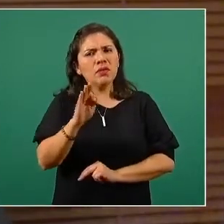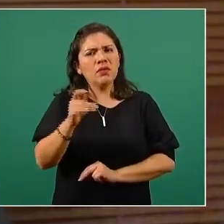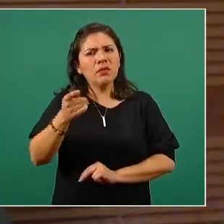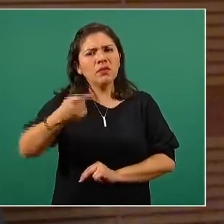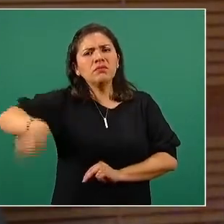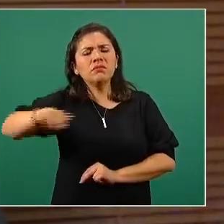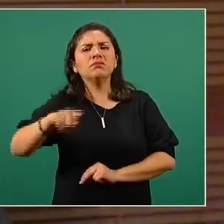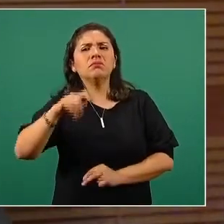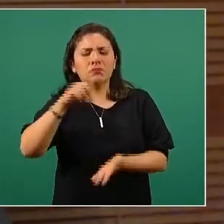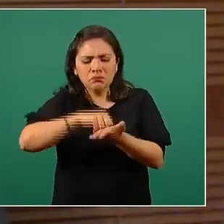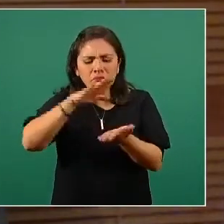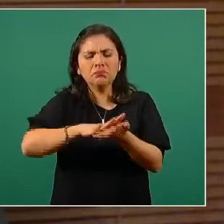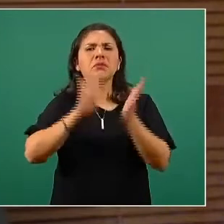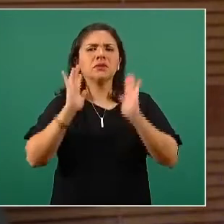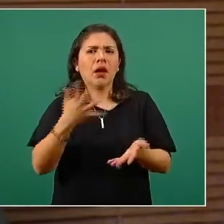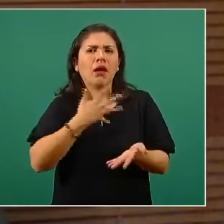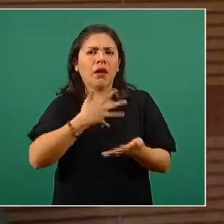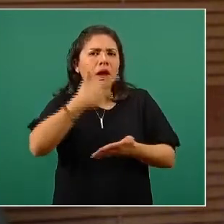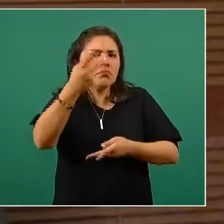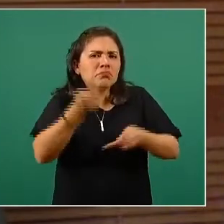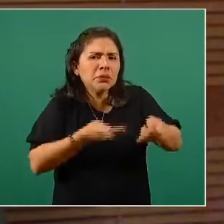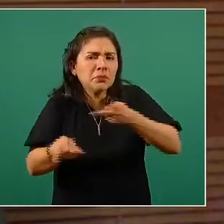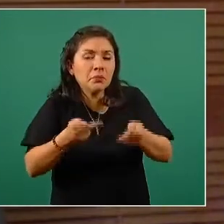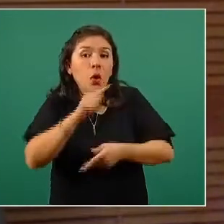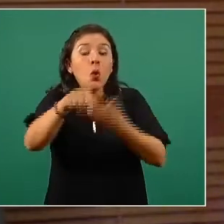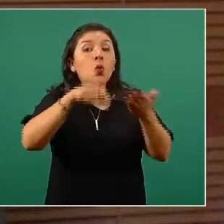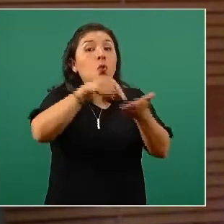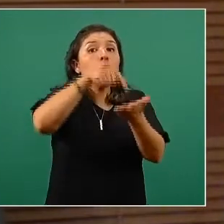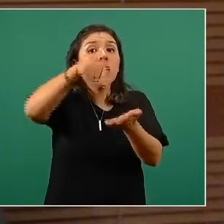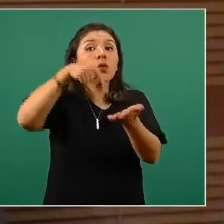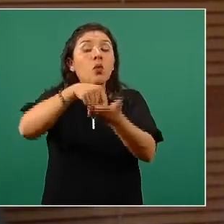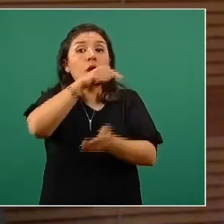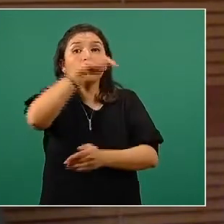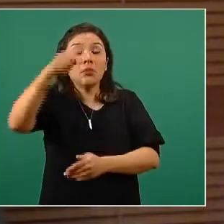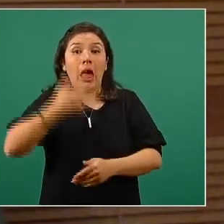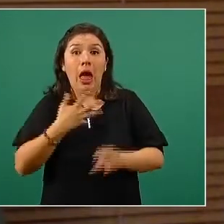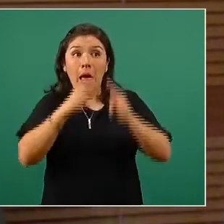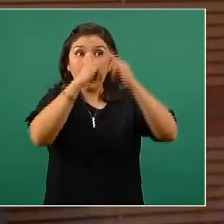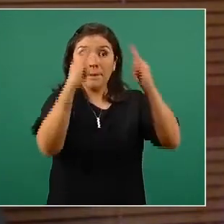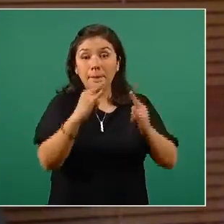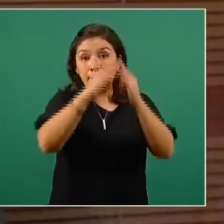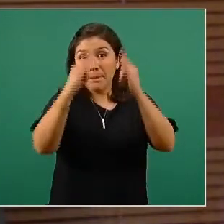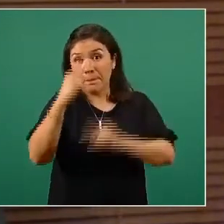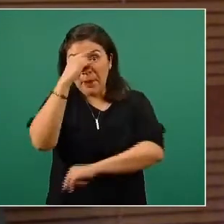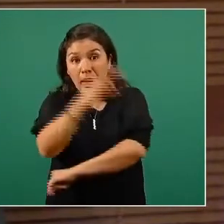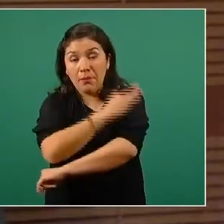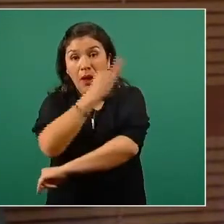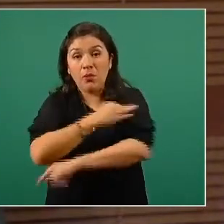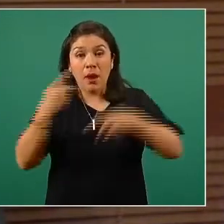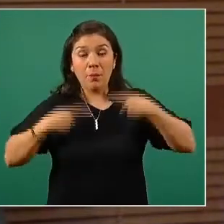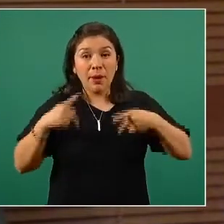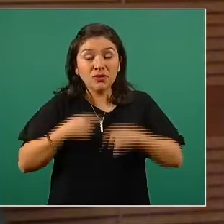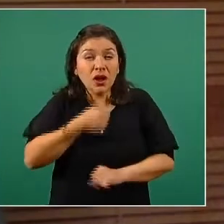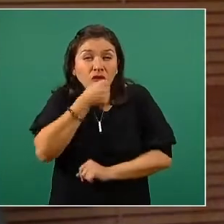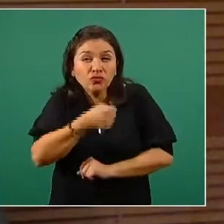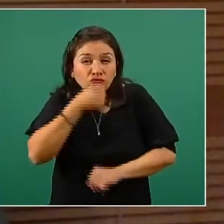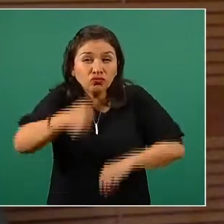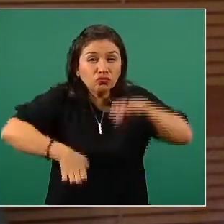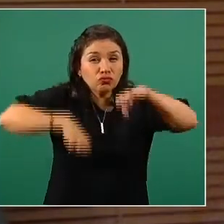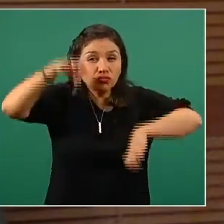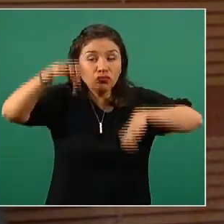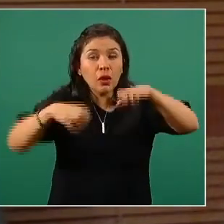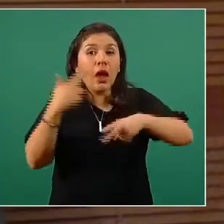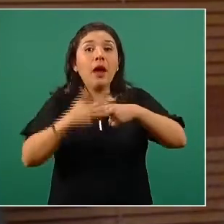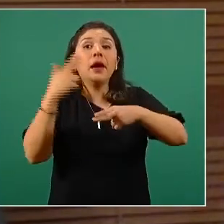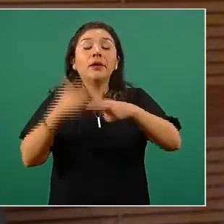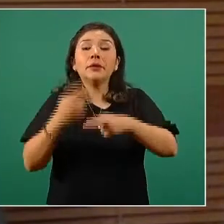se estableció así, y tanto en los lugares en donde estamos activamente vacunando en adultos mayores, ya está totalmente clara